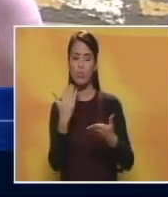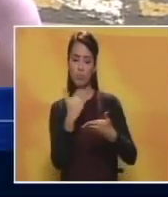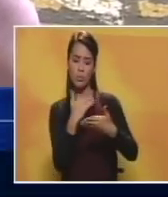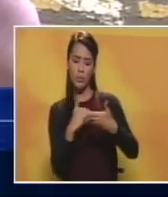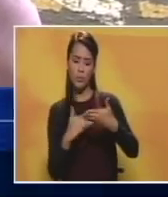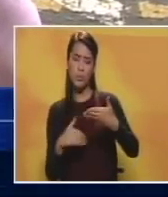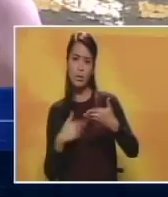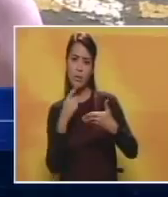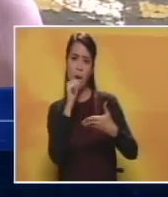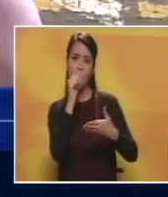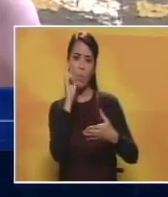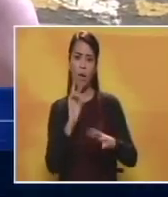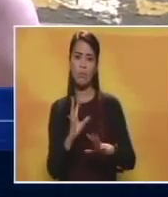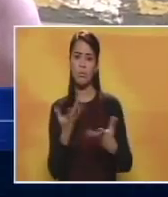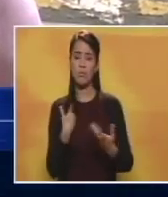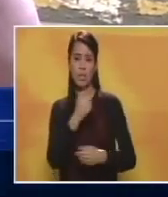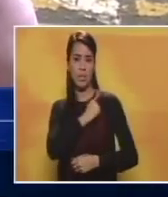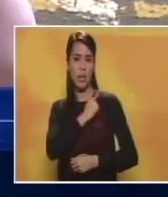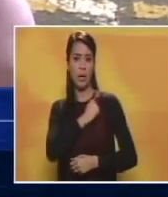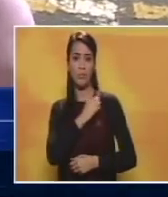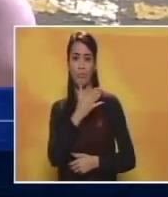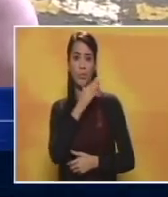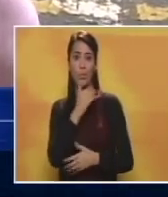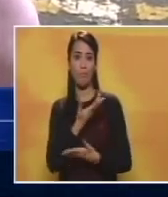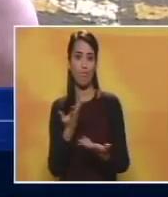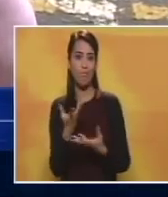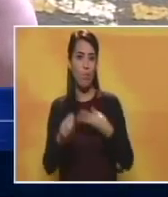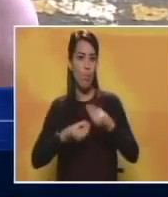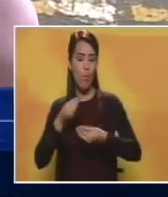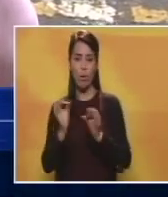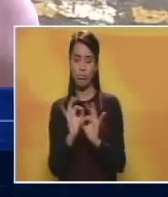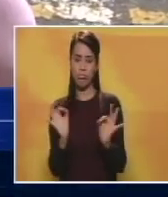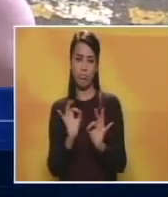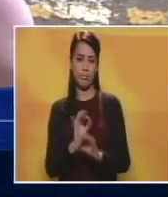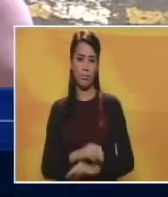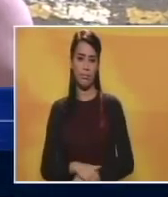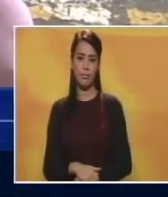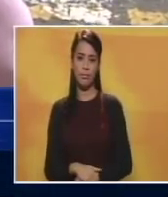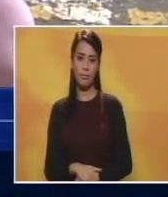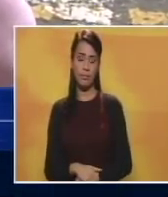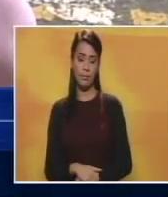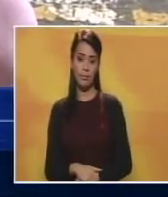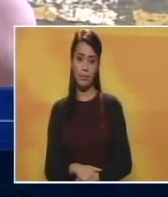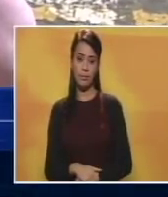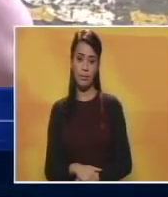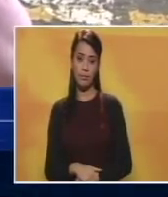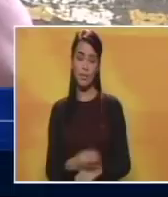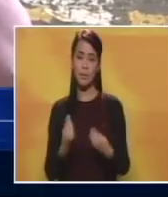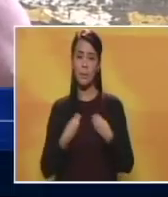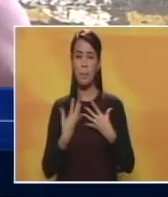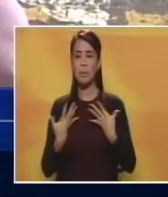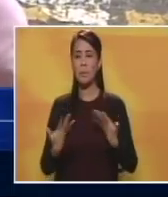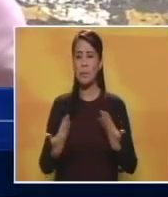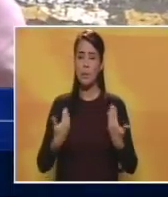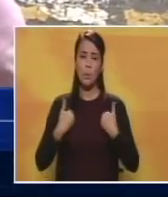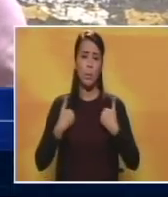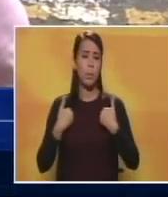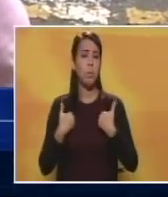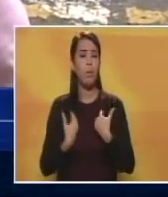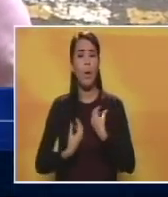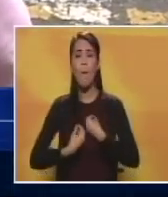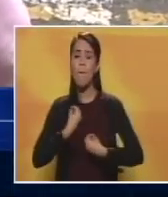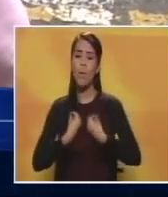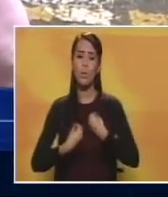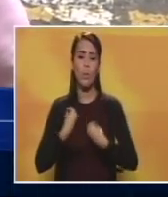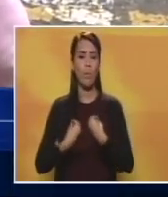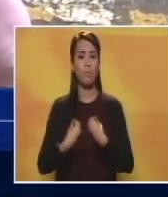de agua establecido para Chacao. Entonces vivimos en un eterno estrés, en una eterna